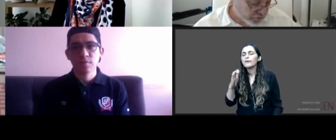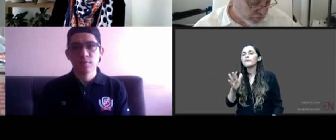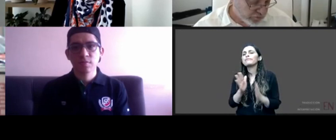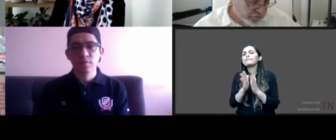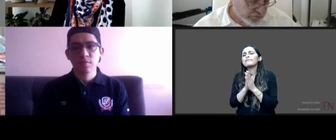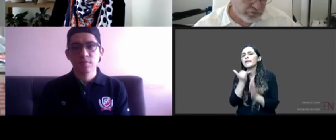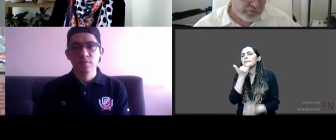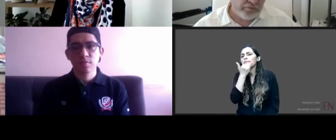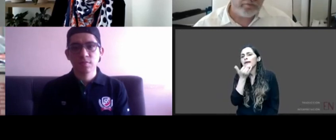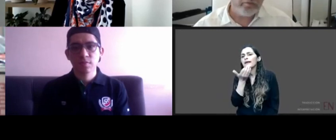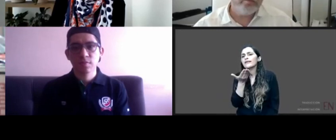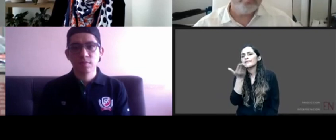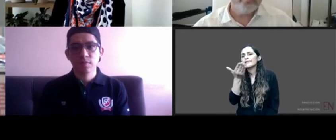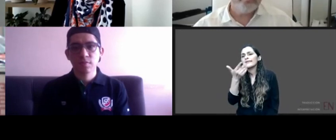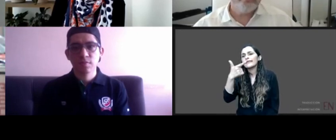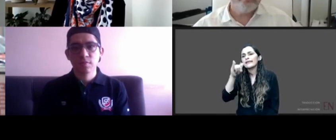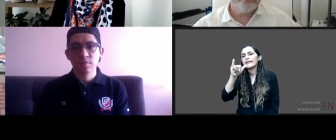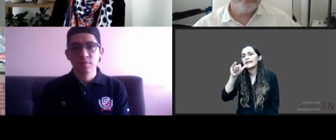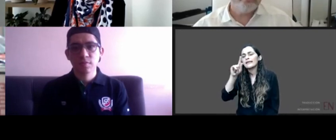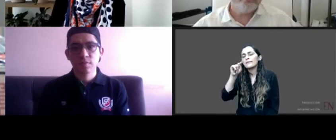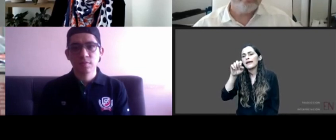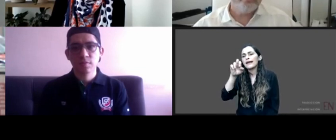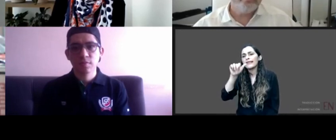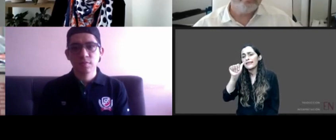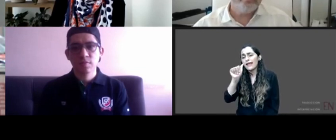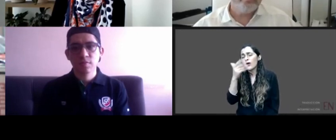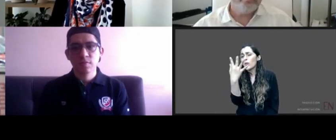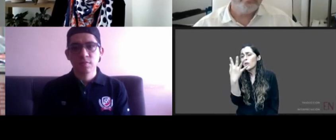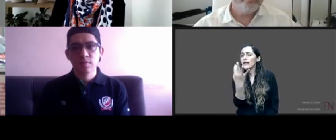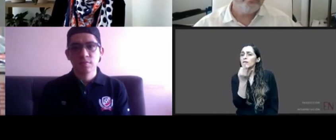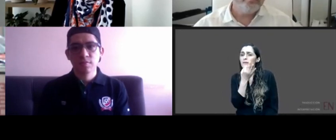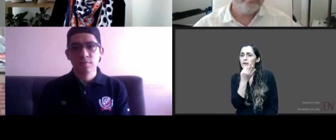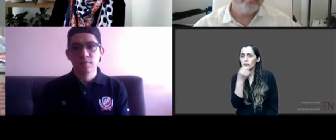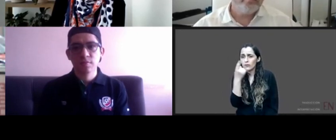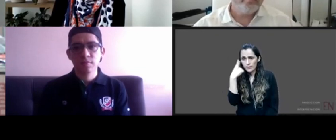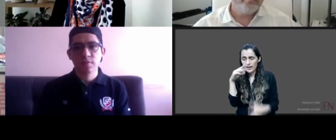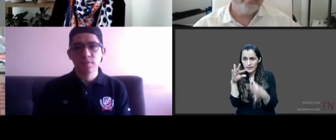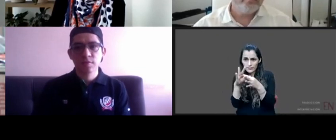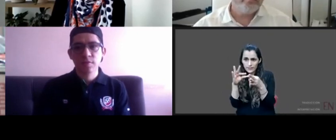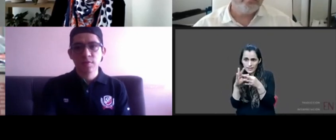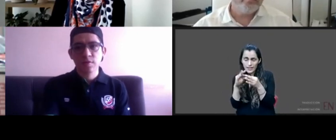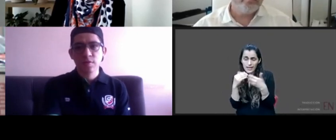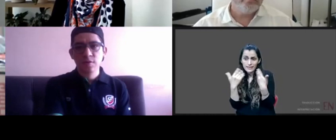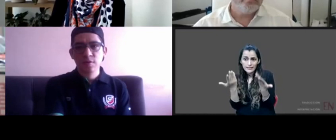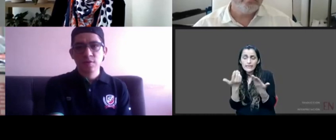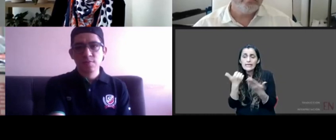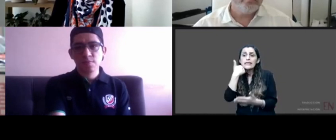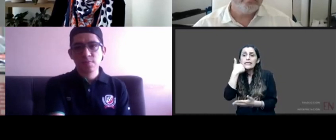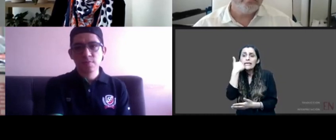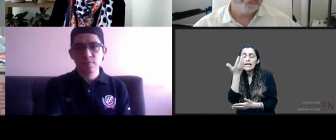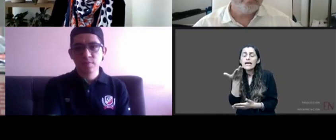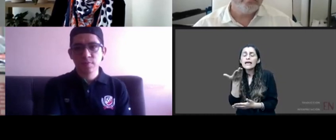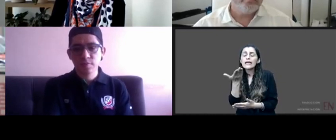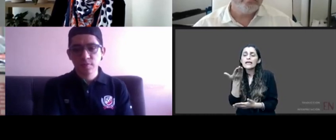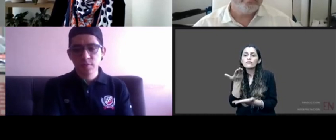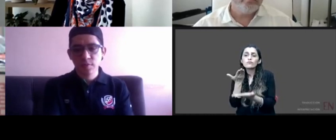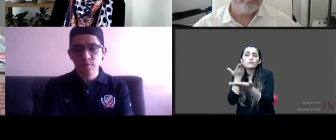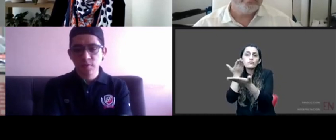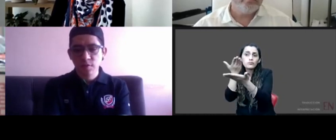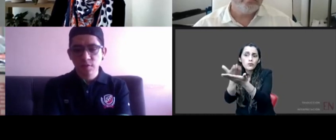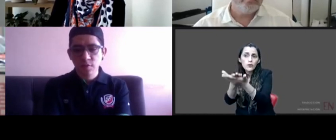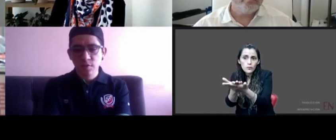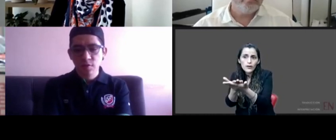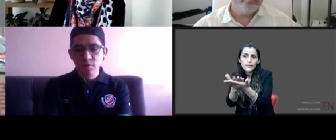para que puedas complementar lo que nos estabas platicando y también si quieres comentar algo de qué se hace